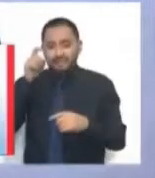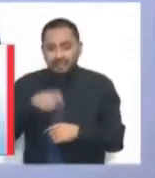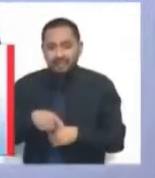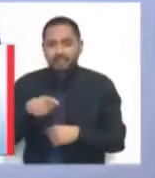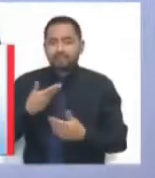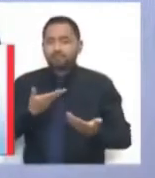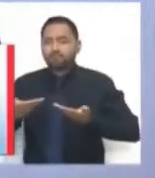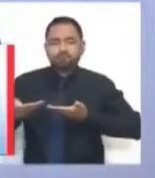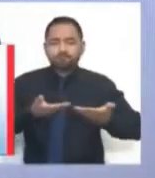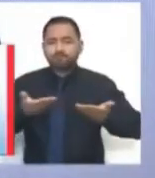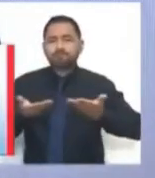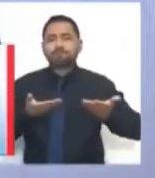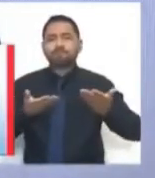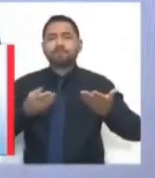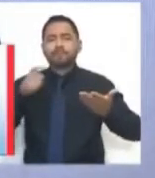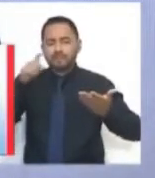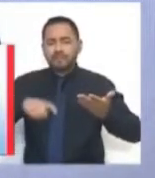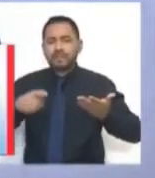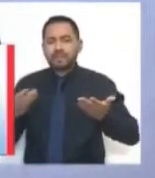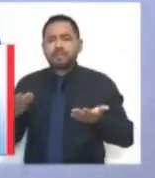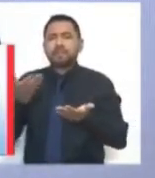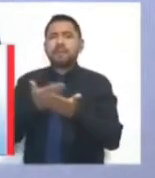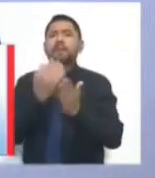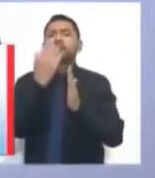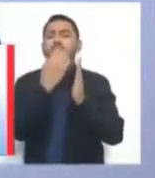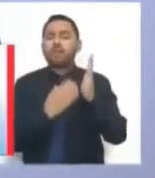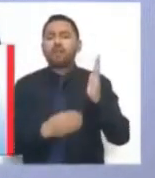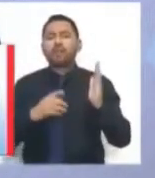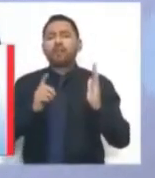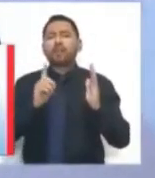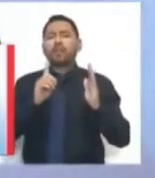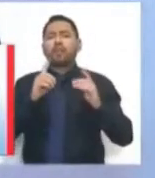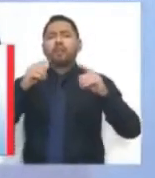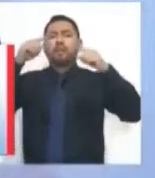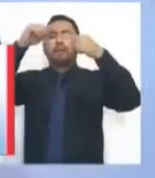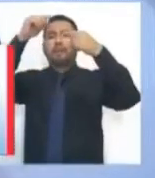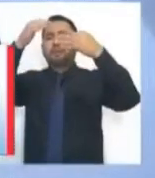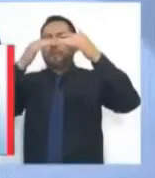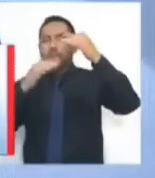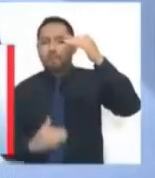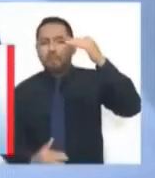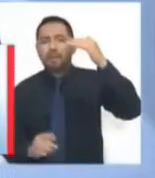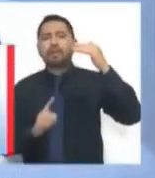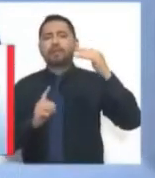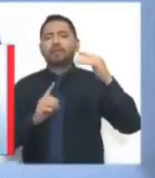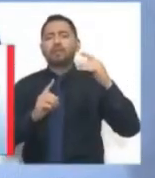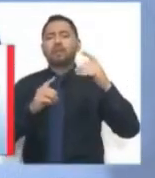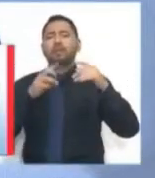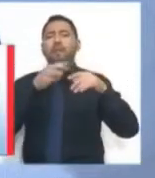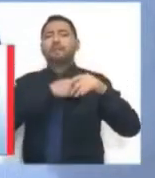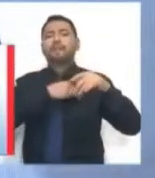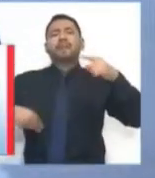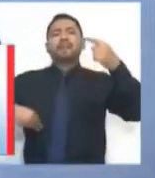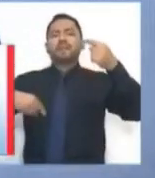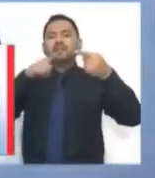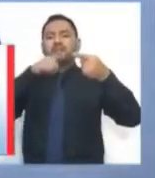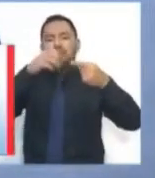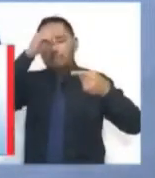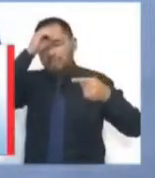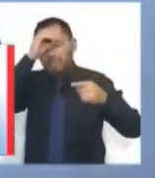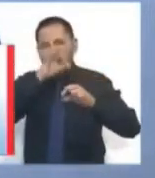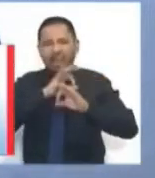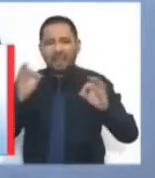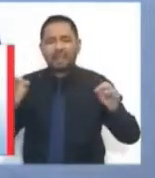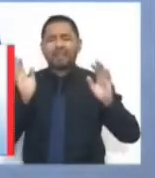que gestar, que hay que implementar la currícula, no de arriba hacia abajo, poniendo ministros